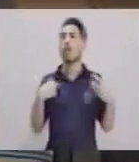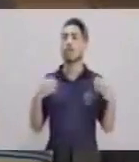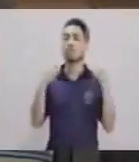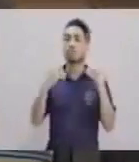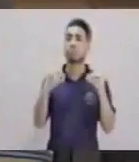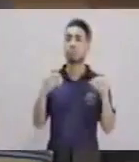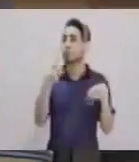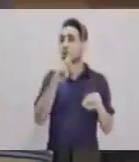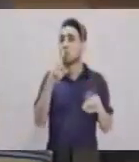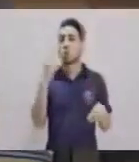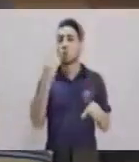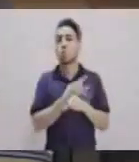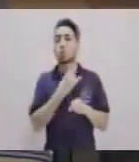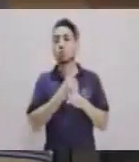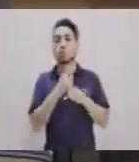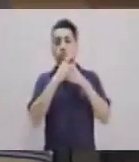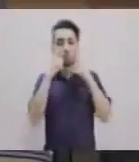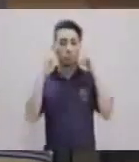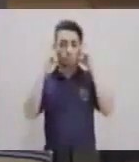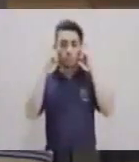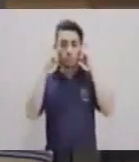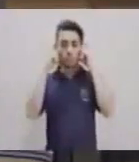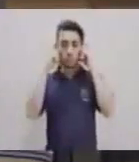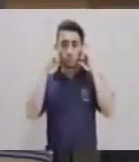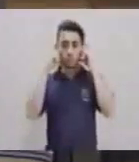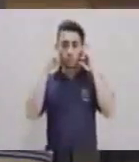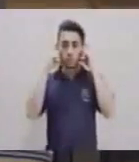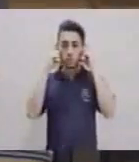Nosotros en esta sesión, pues no la utilizamos